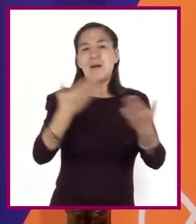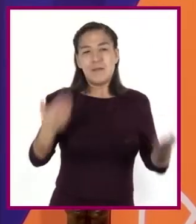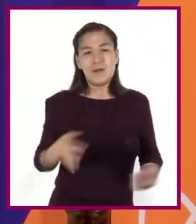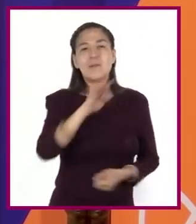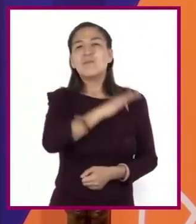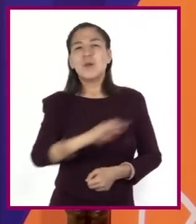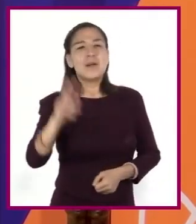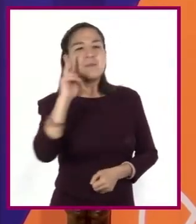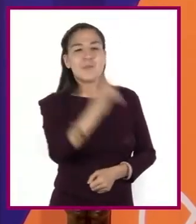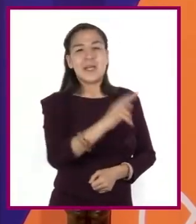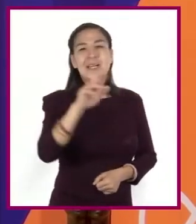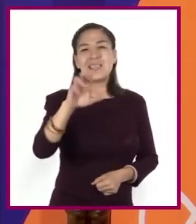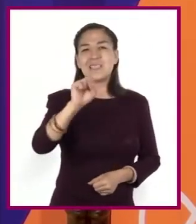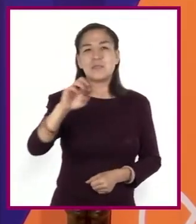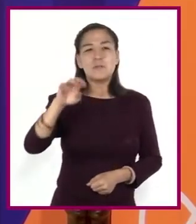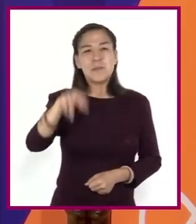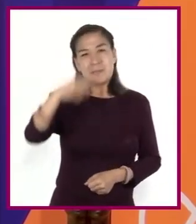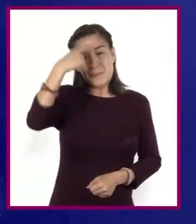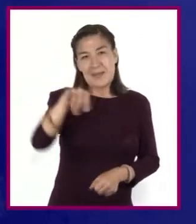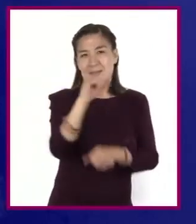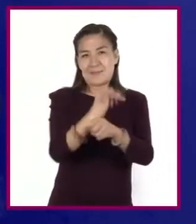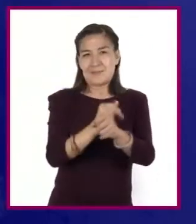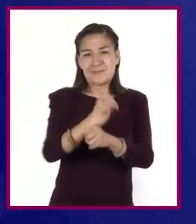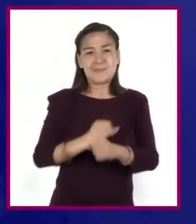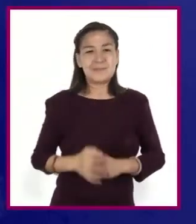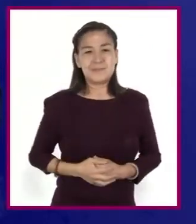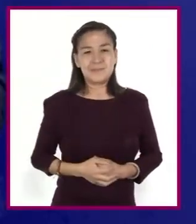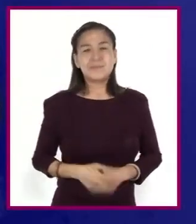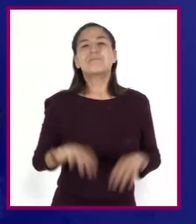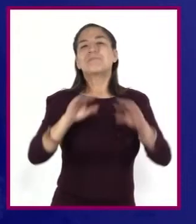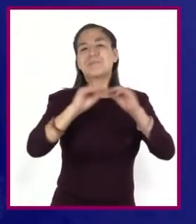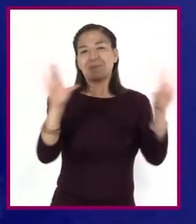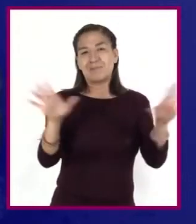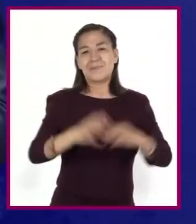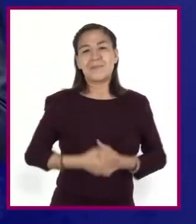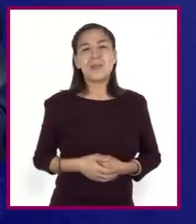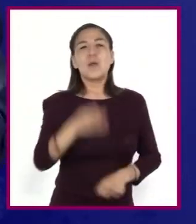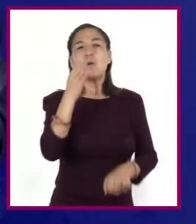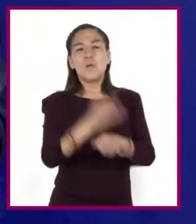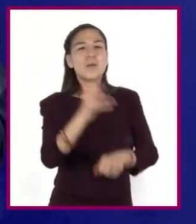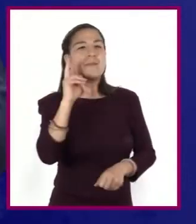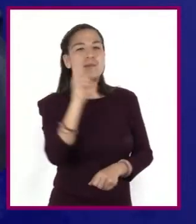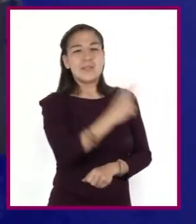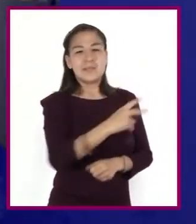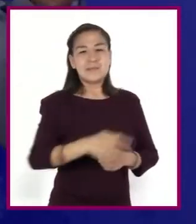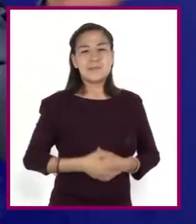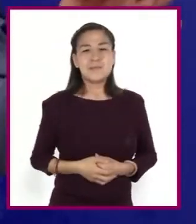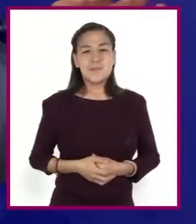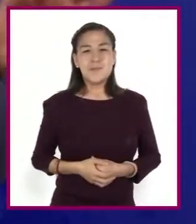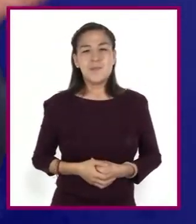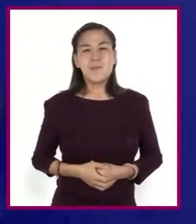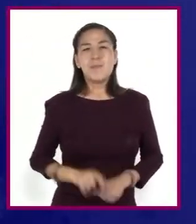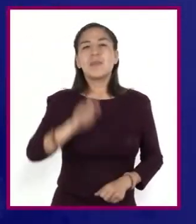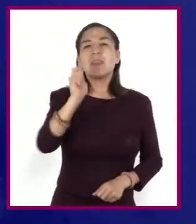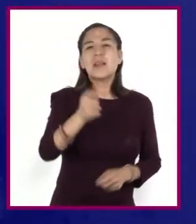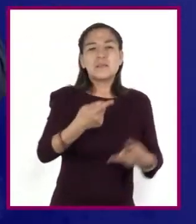¿podríamos ver el resumen de la investigación? ¡Claro! Veamos este de los